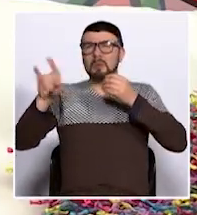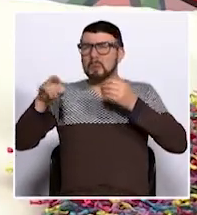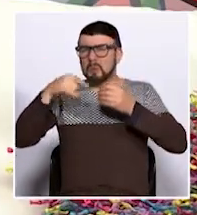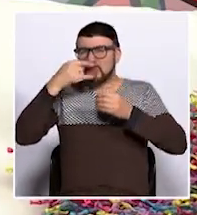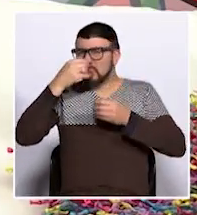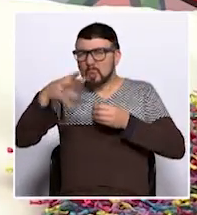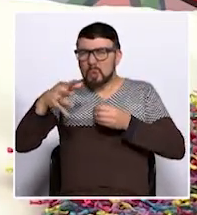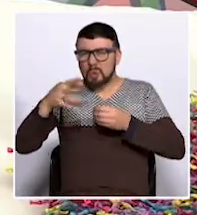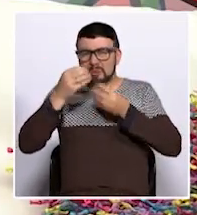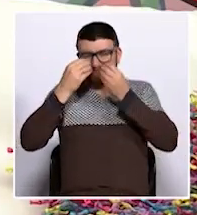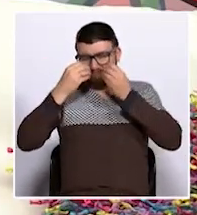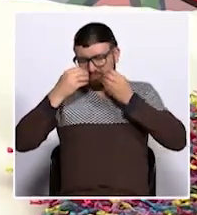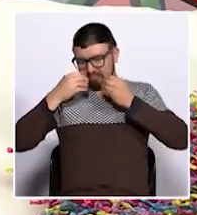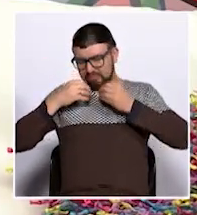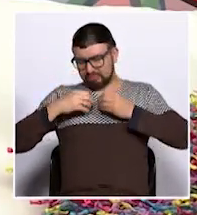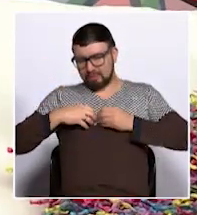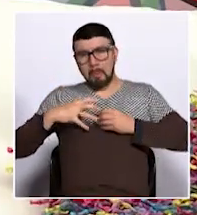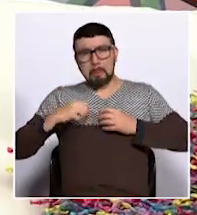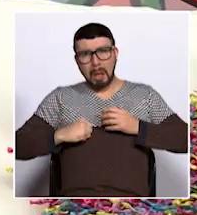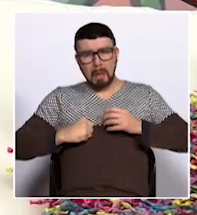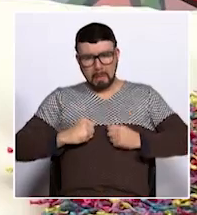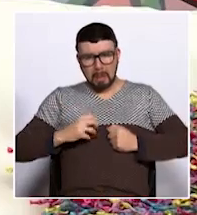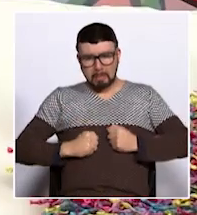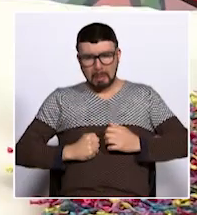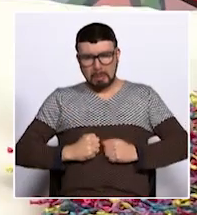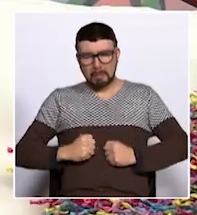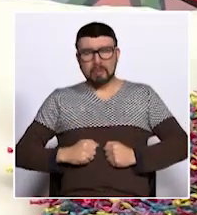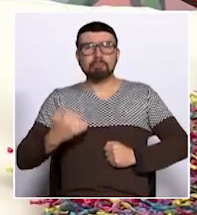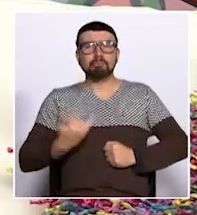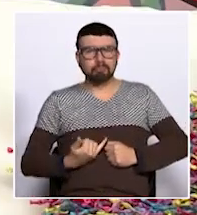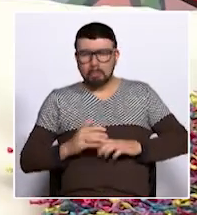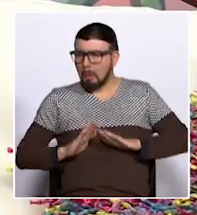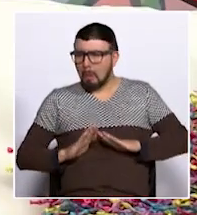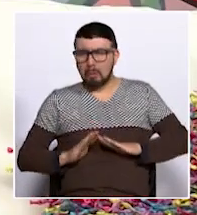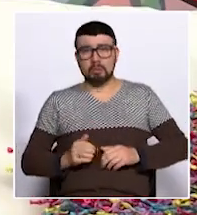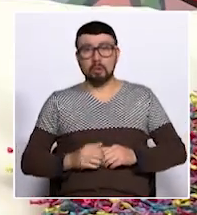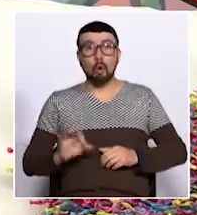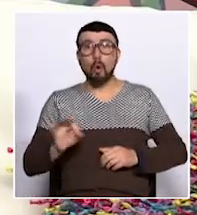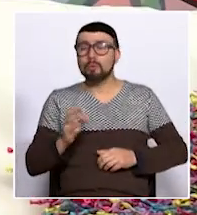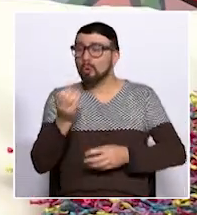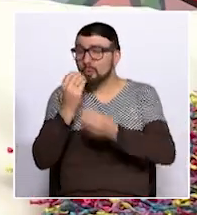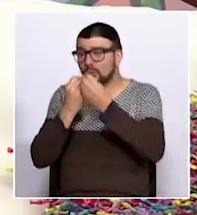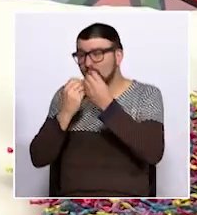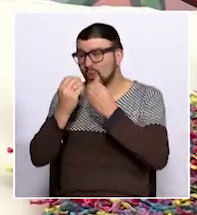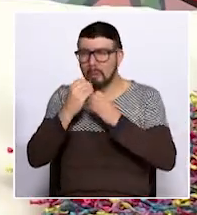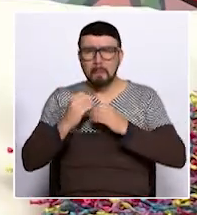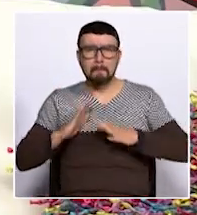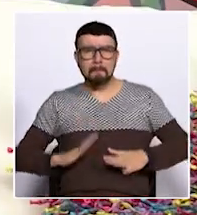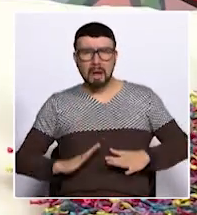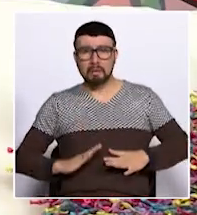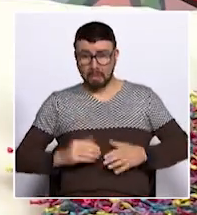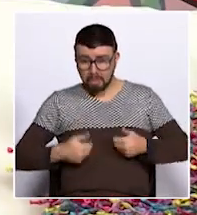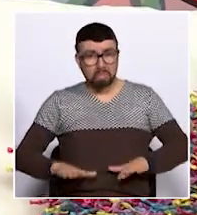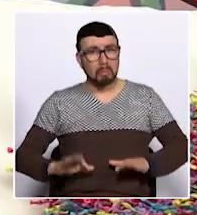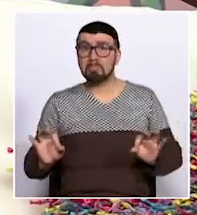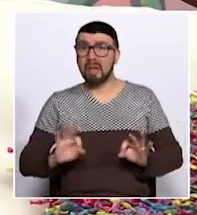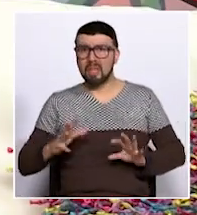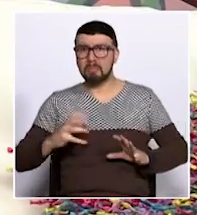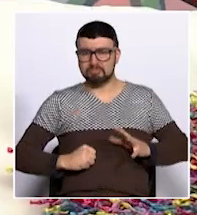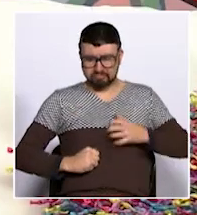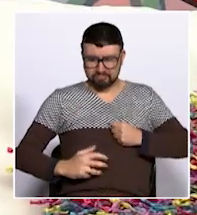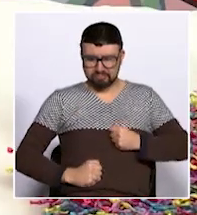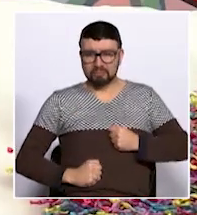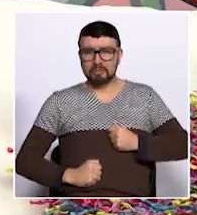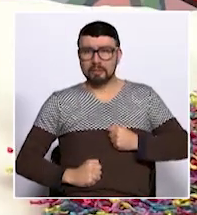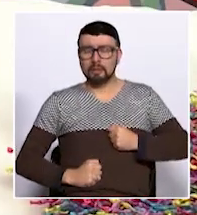nuestro cuerpo. También lo encontramos en algunos alimentos. Todo eso se convierte en radicales libres y eso es lo que queda y al paso del tiempo y al paso